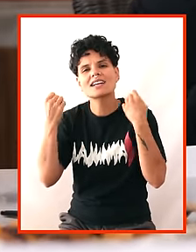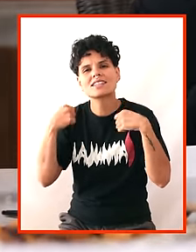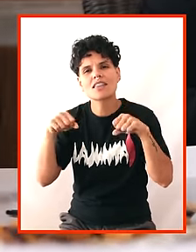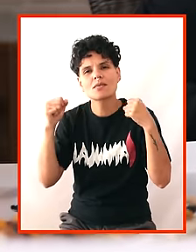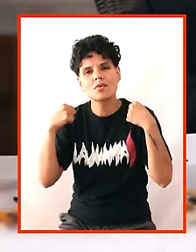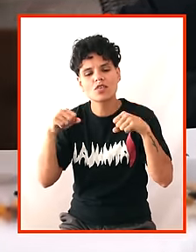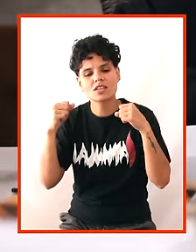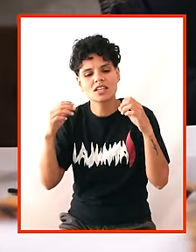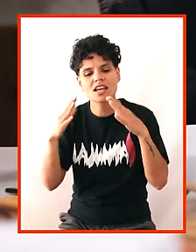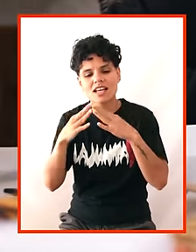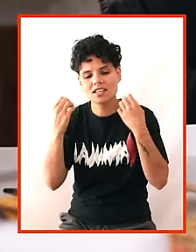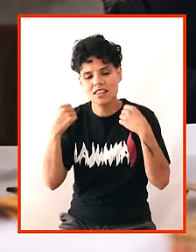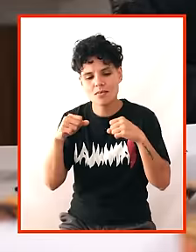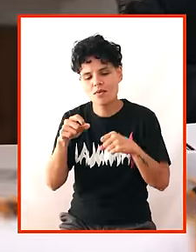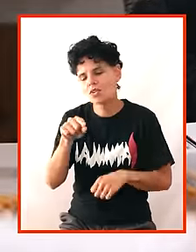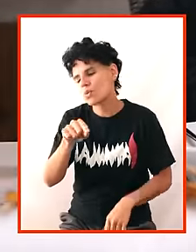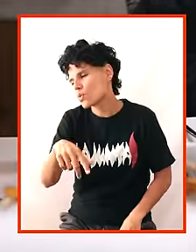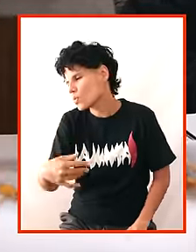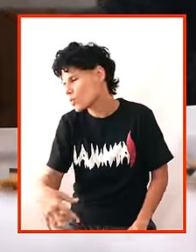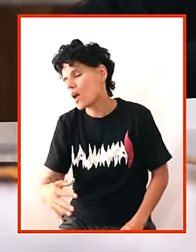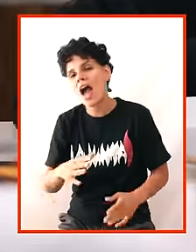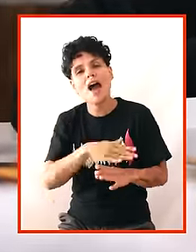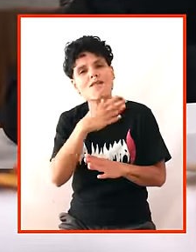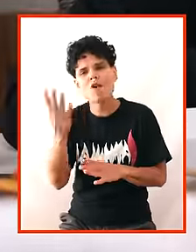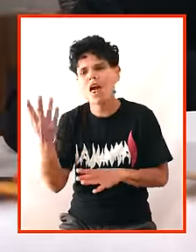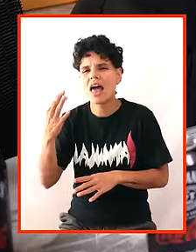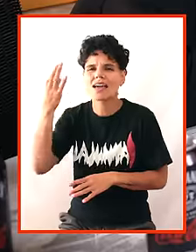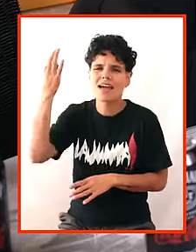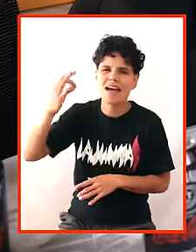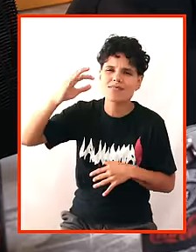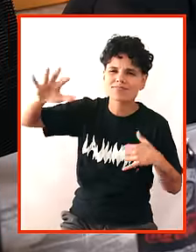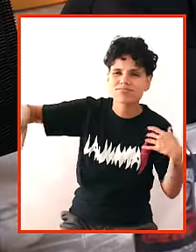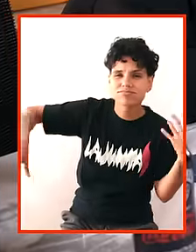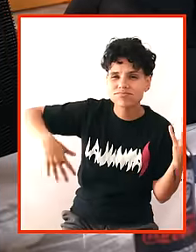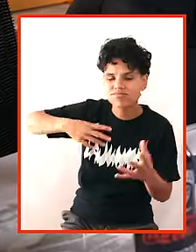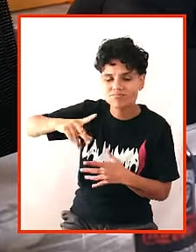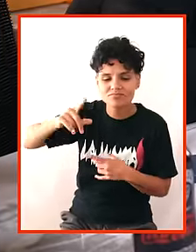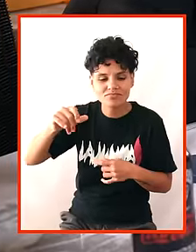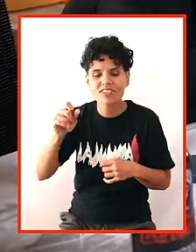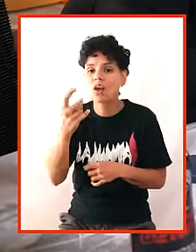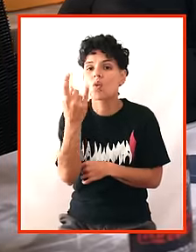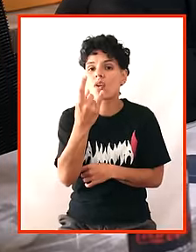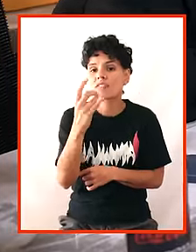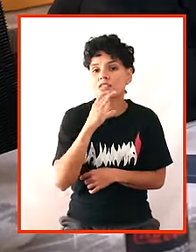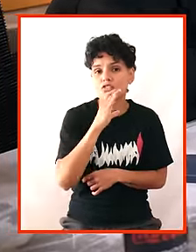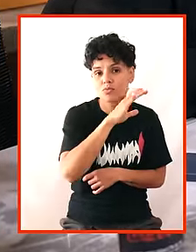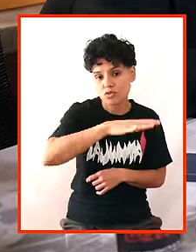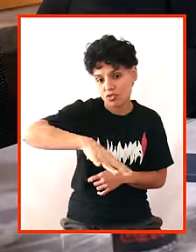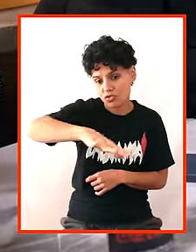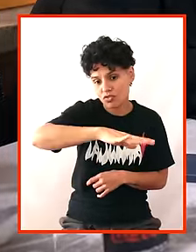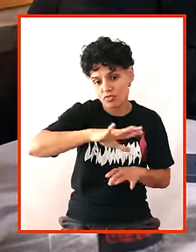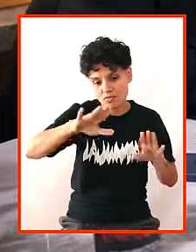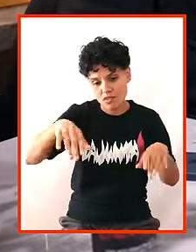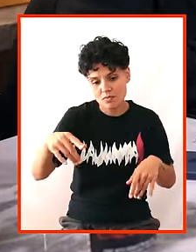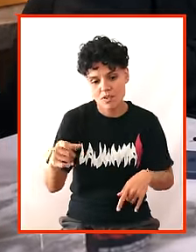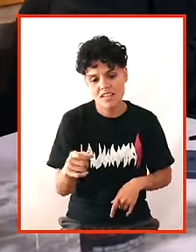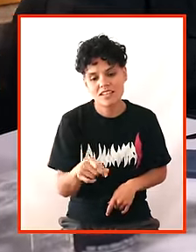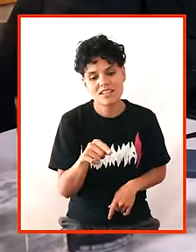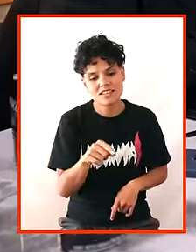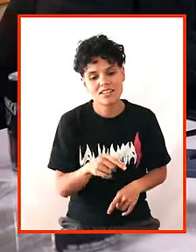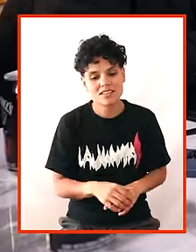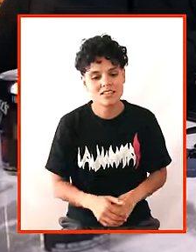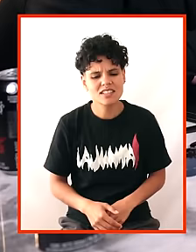un apoteósico, que afuera quedó la cagada, pero que era ahí en la Universidad de Concepción, la Casa del Deporte. Sí. La Casa del Rebote. ¿Qué iba a